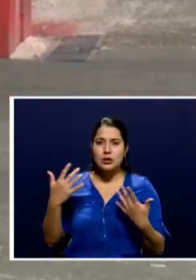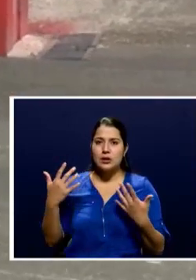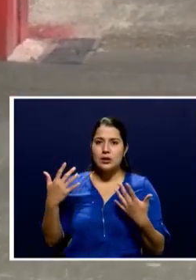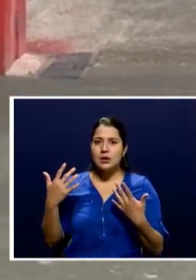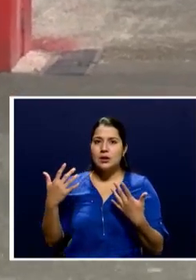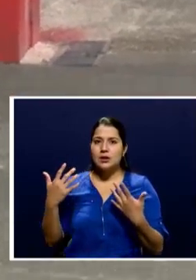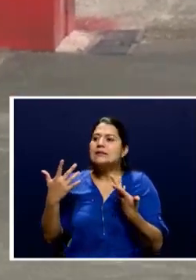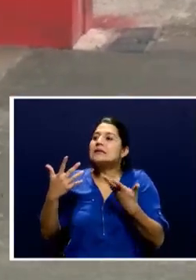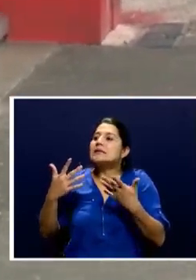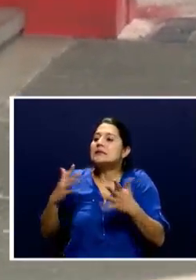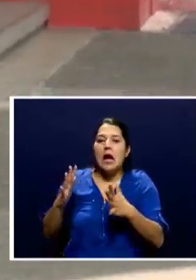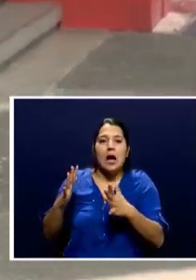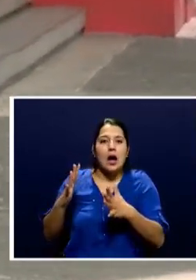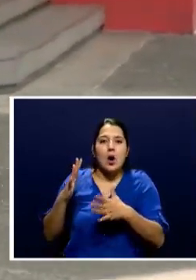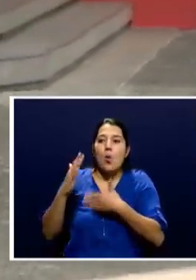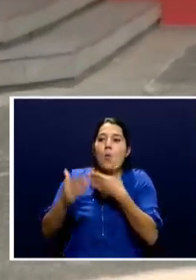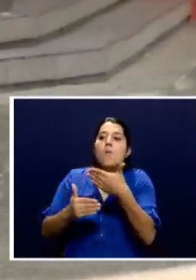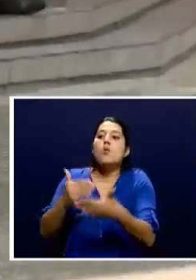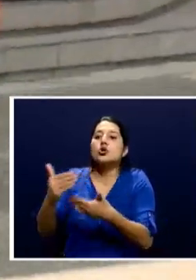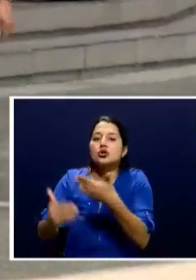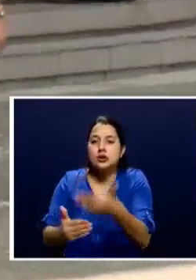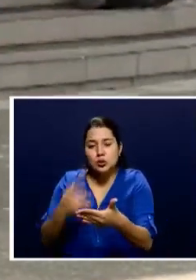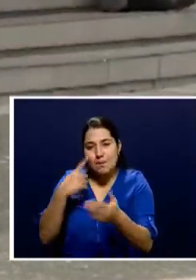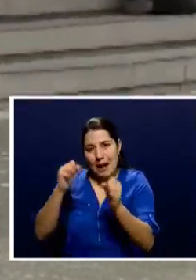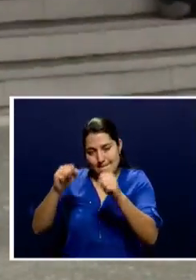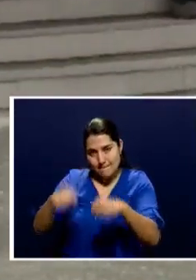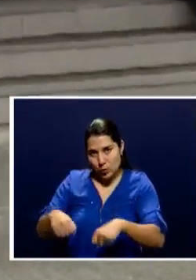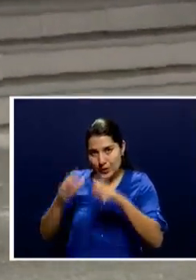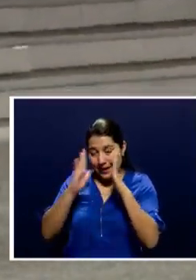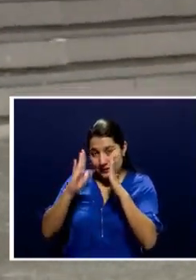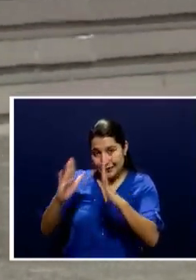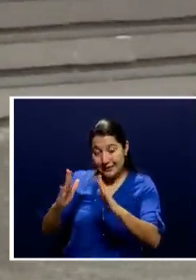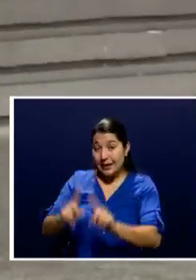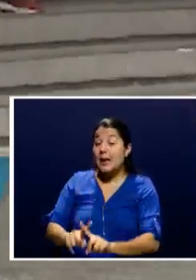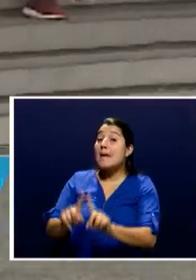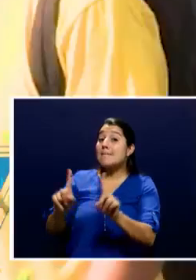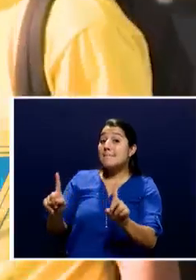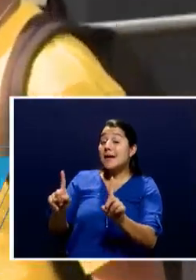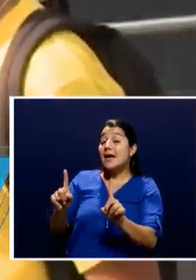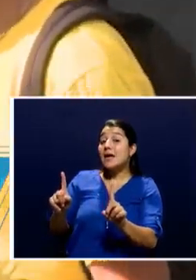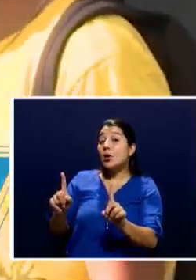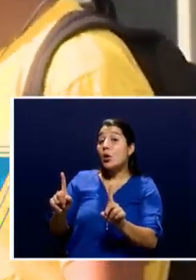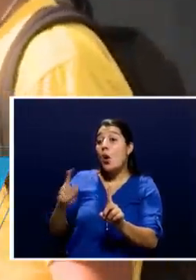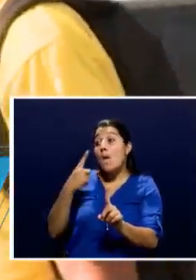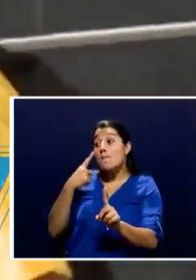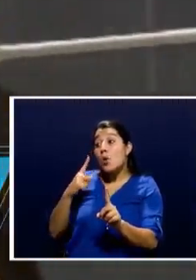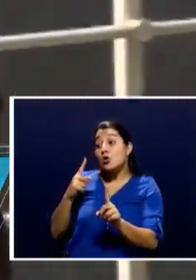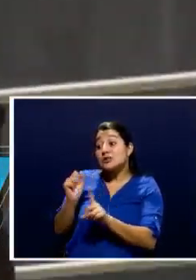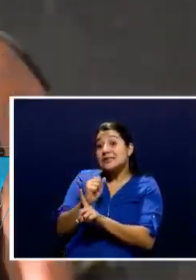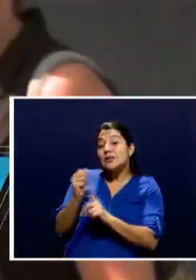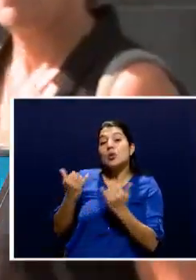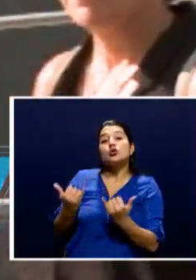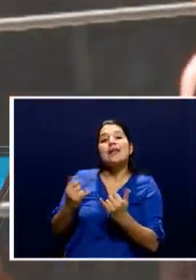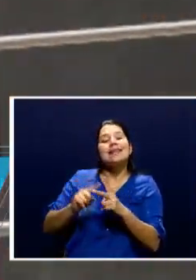una cátedra, por decirlo así, para poderlo trabajar. Es un proceso, pero evidentemente cuando es por la situación tenemos que empezar a entrar en